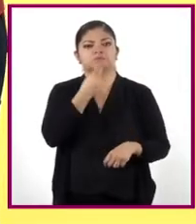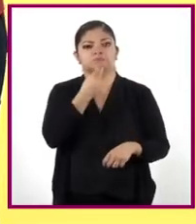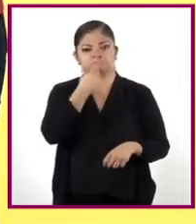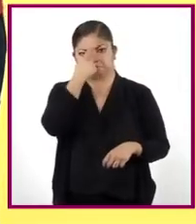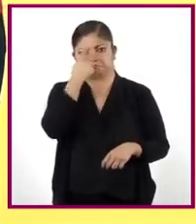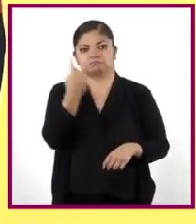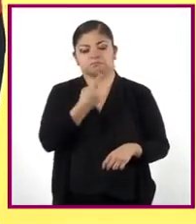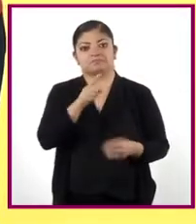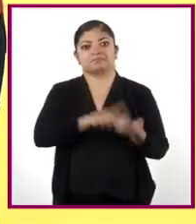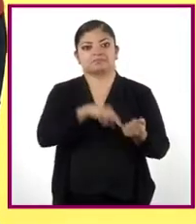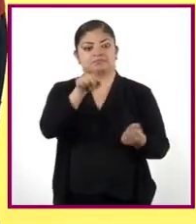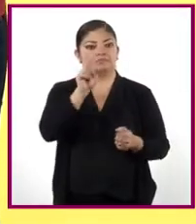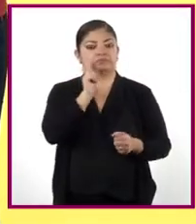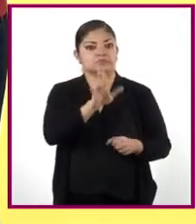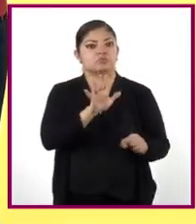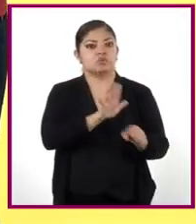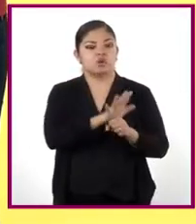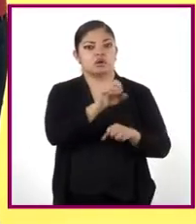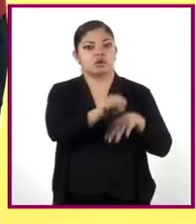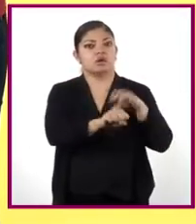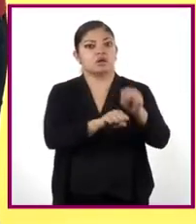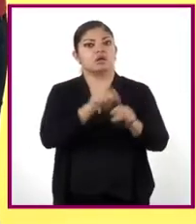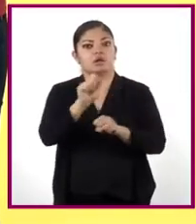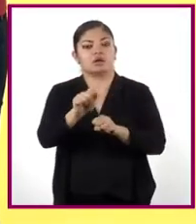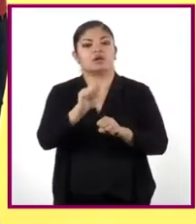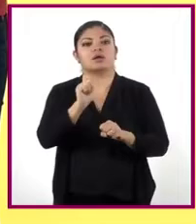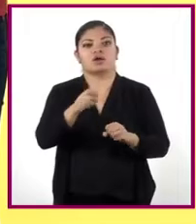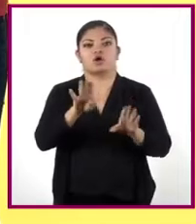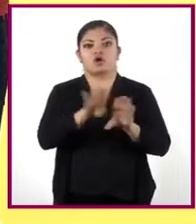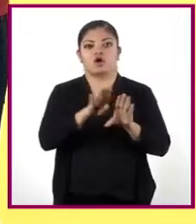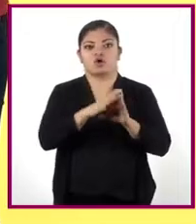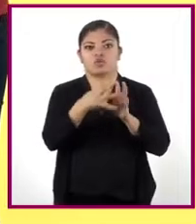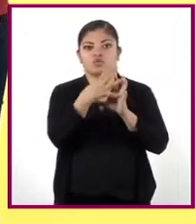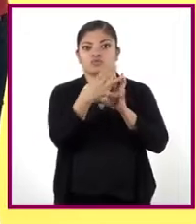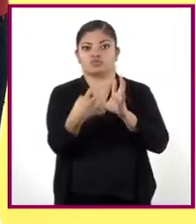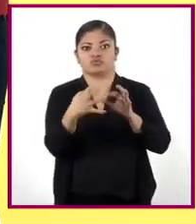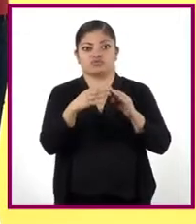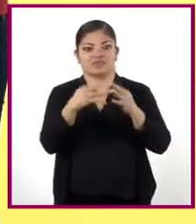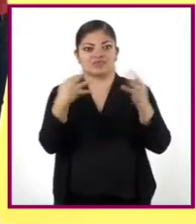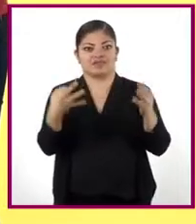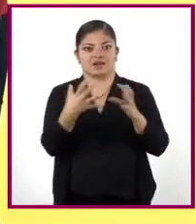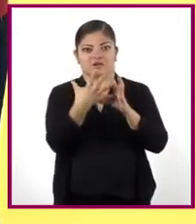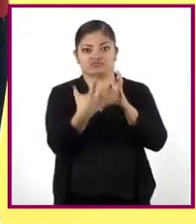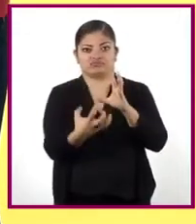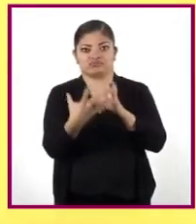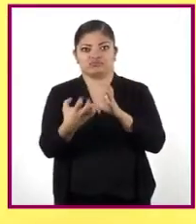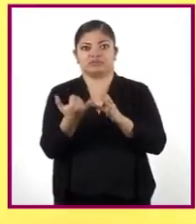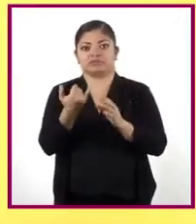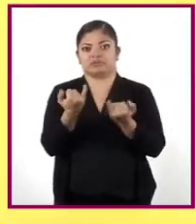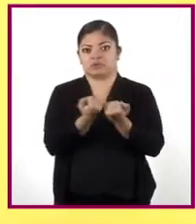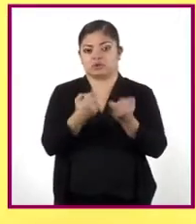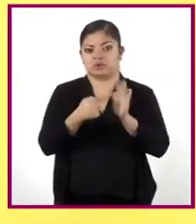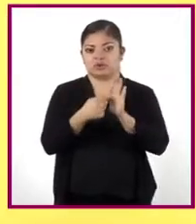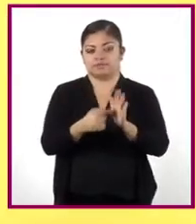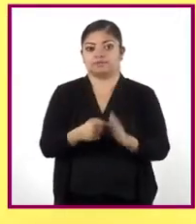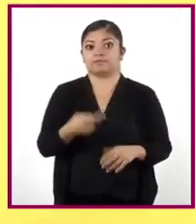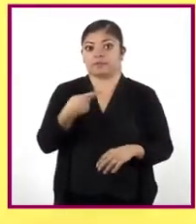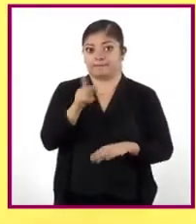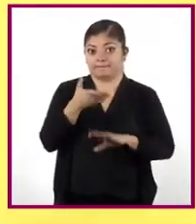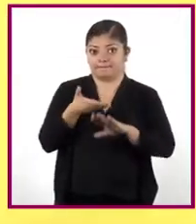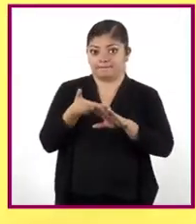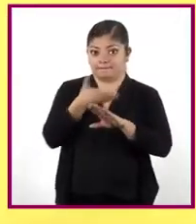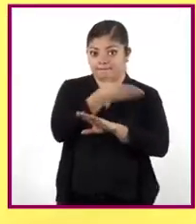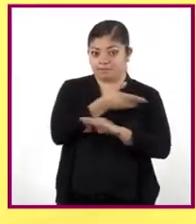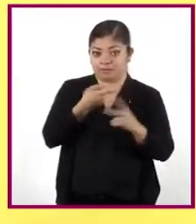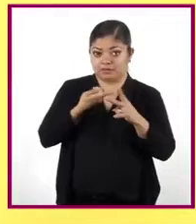que identifiquen las características del campo magnético terrestre y algunas de sus manifestaciones. Pero antes de iniciar,